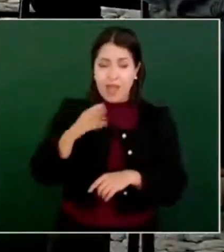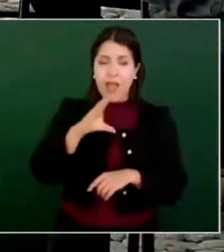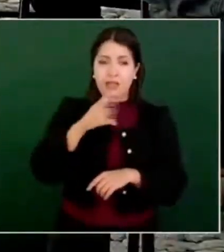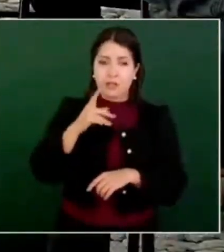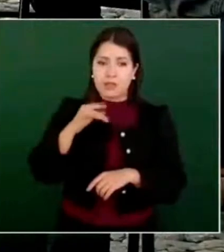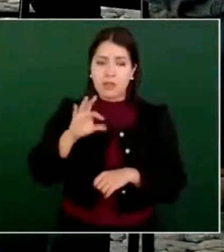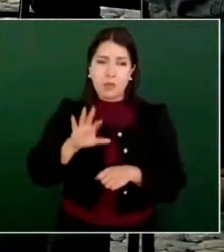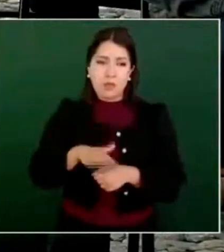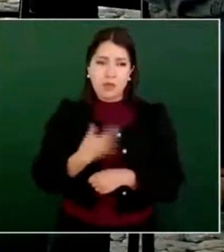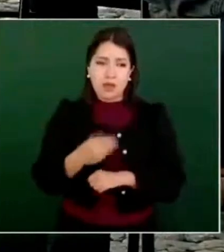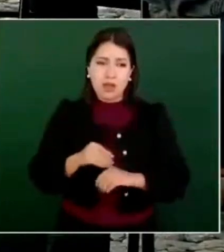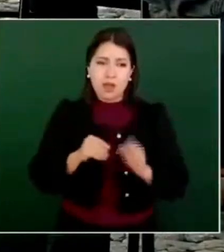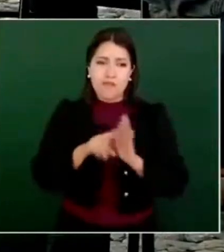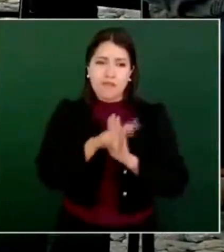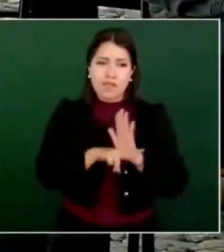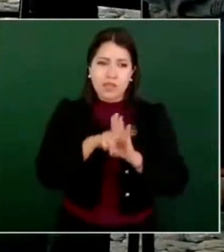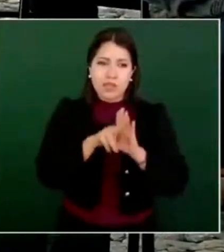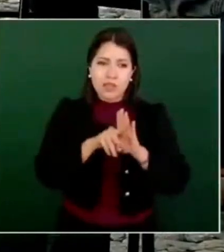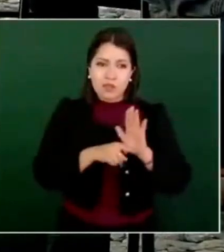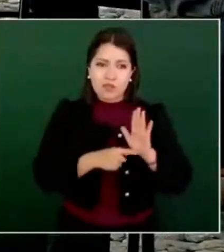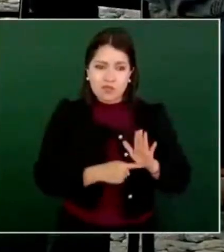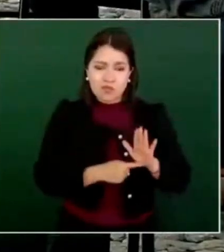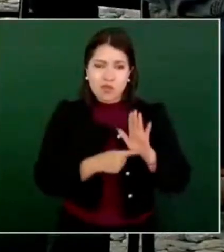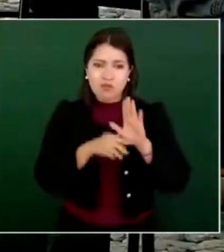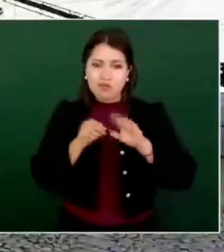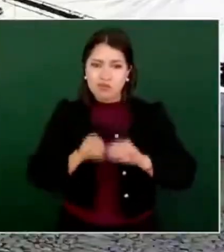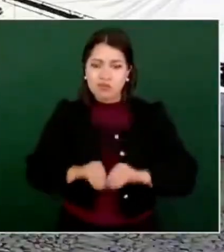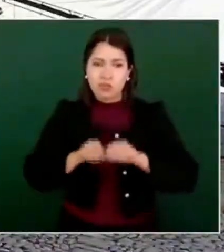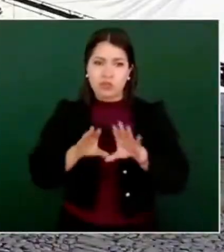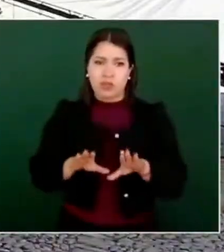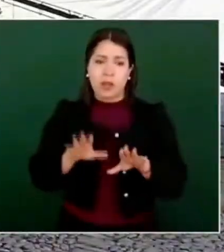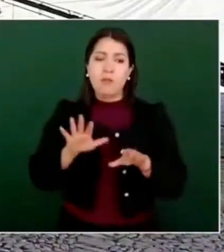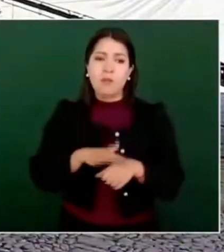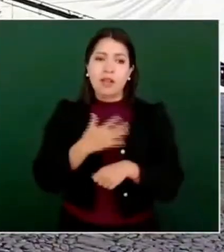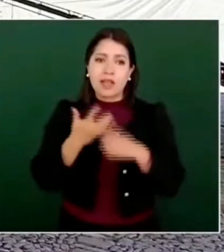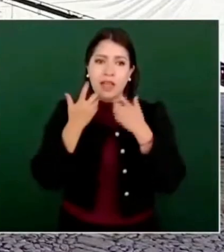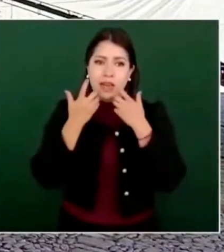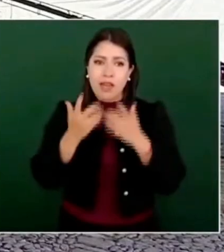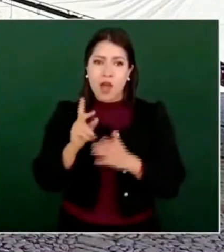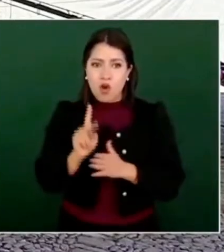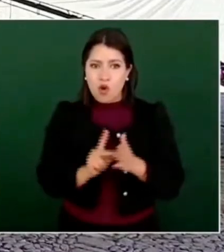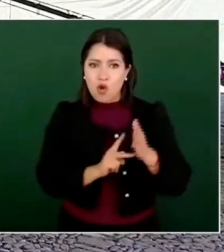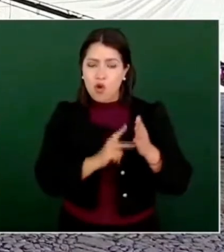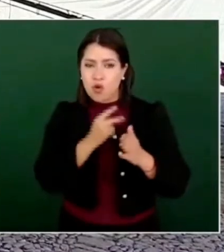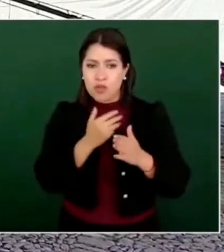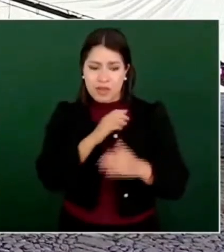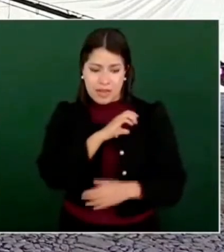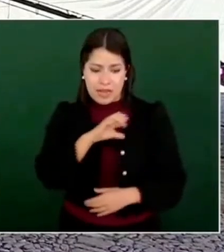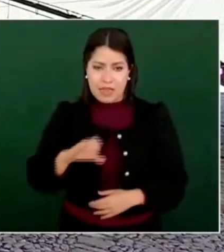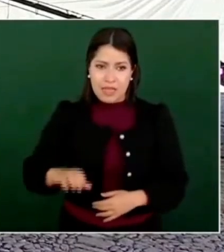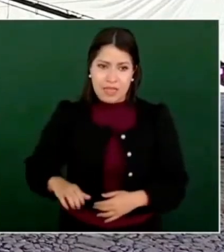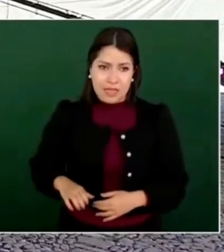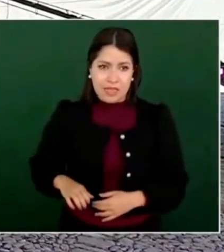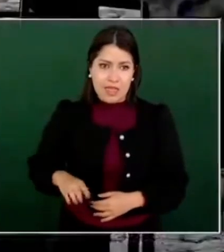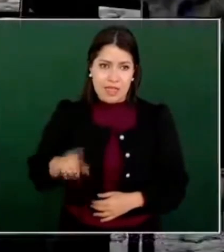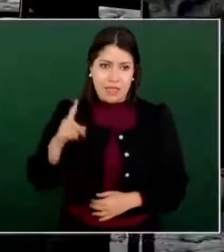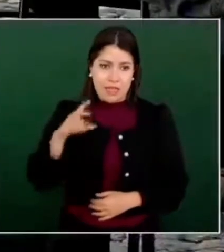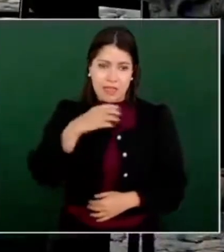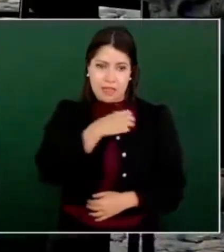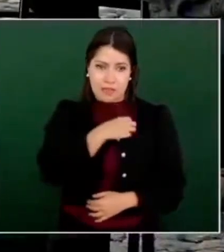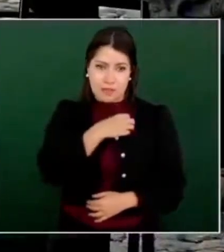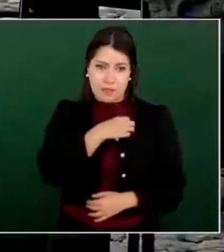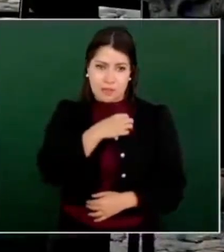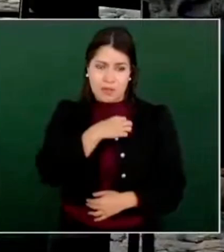un presunto líder criminal, recordando que ella buscaba pues la reelección de la capital guerrerense. Entonces, también en